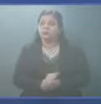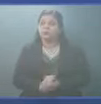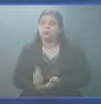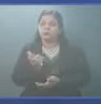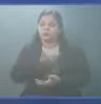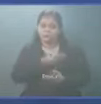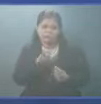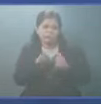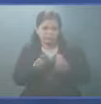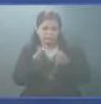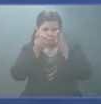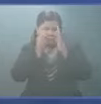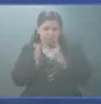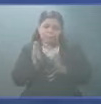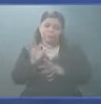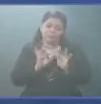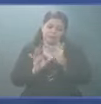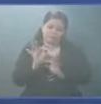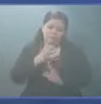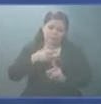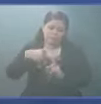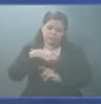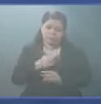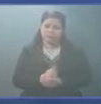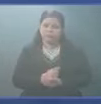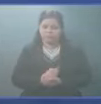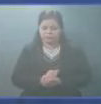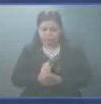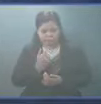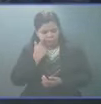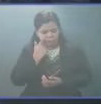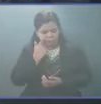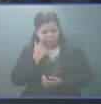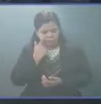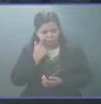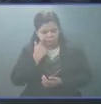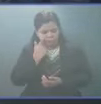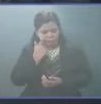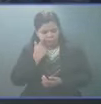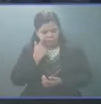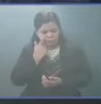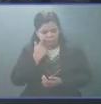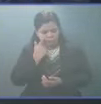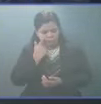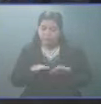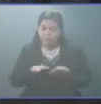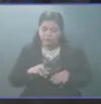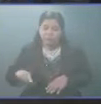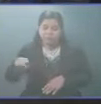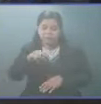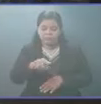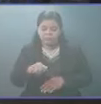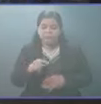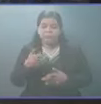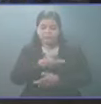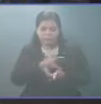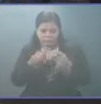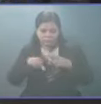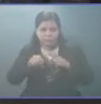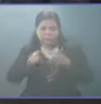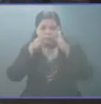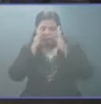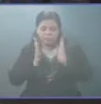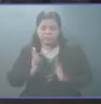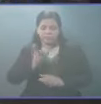manejamos nosotros esta situación. Continuamos contigo, Max. Gracias, Eugenia, y gracias a usted, amigo televidente Radio Escucha, por continuar en sintonía de la